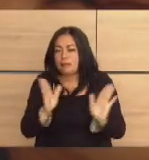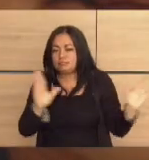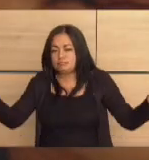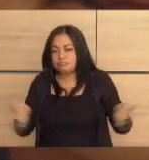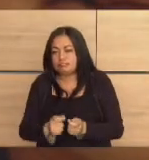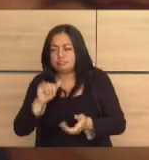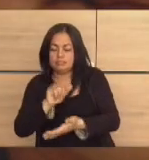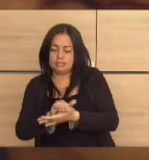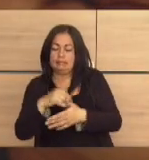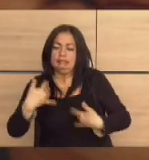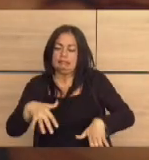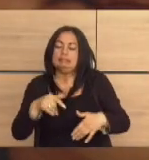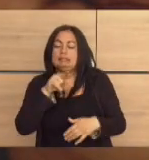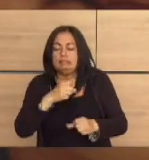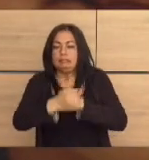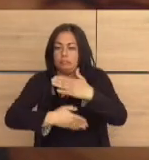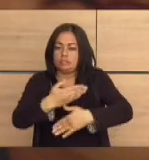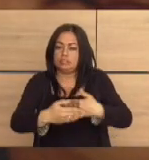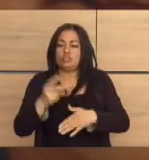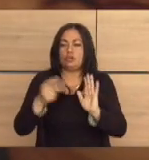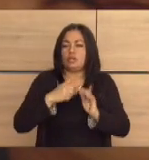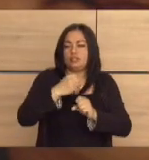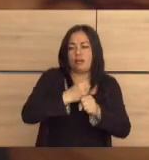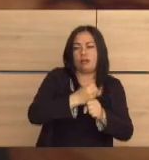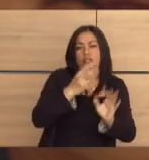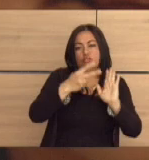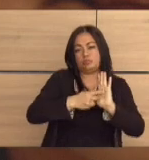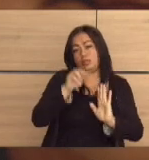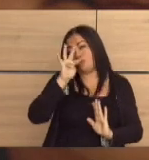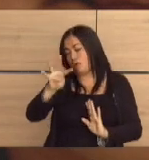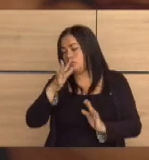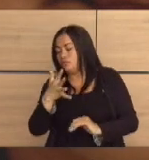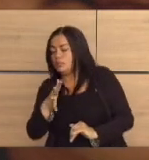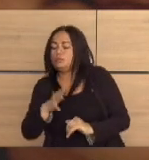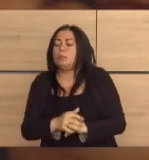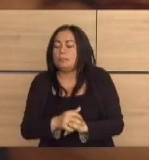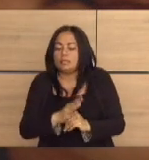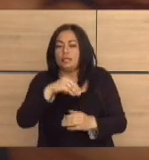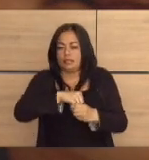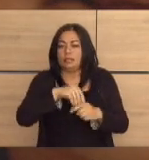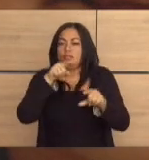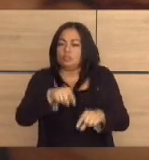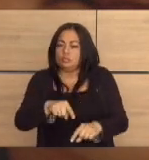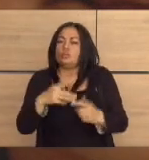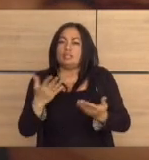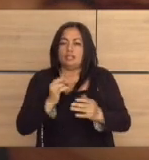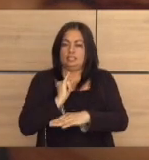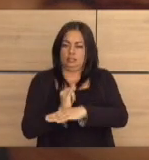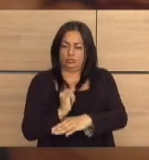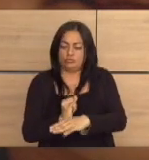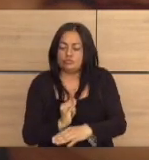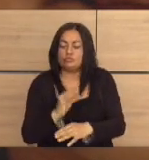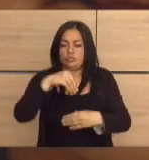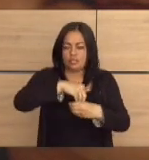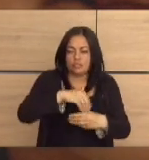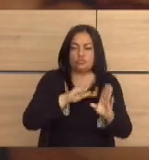oportunidad de cosechar un trabajo que inició en el año 2004 y volverle a darle vida al interior del currículum, al interior de la institución, al